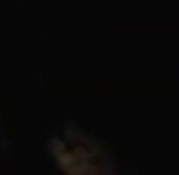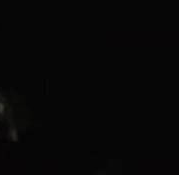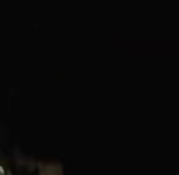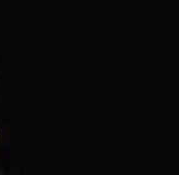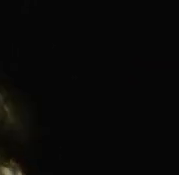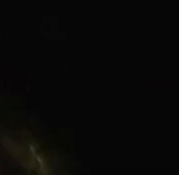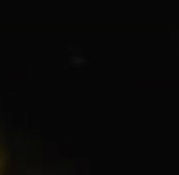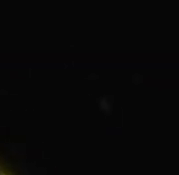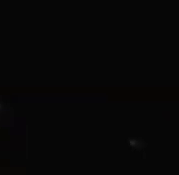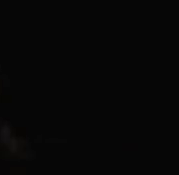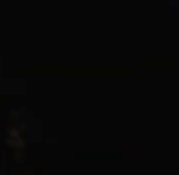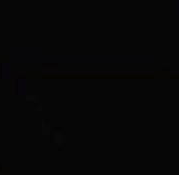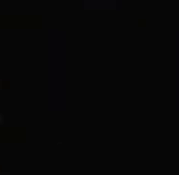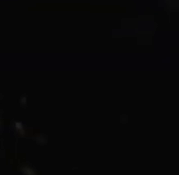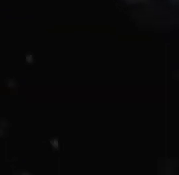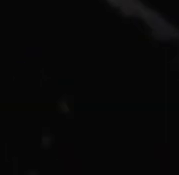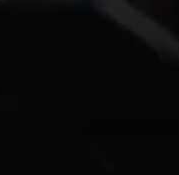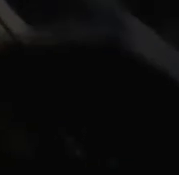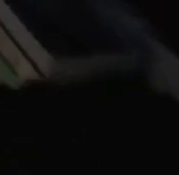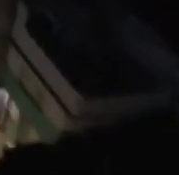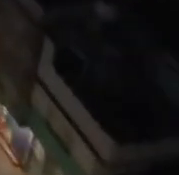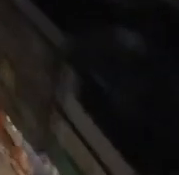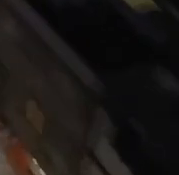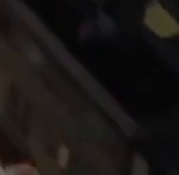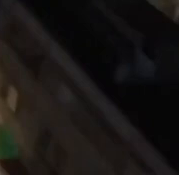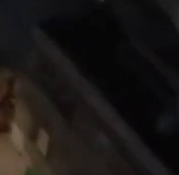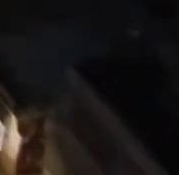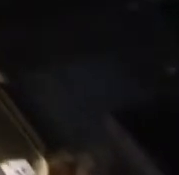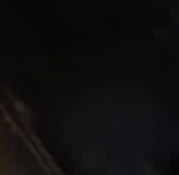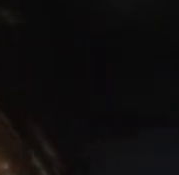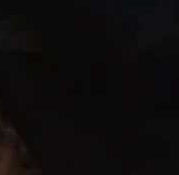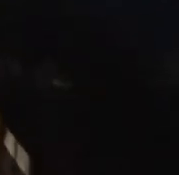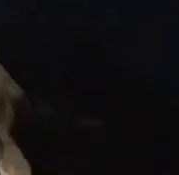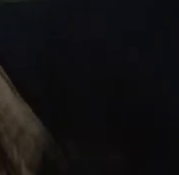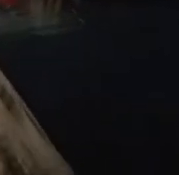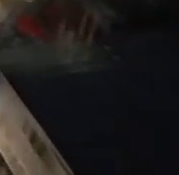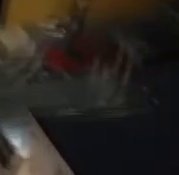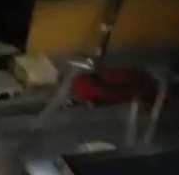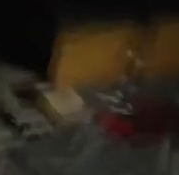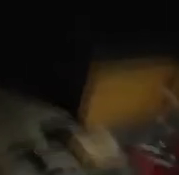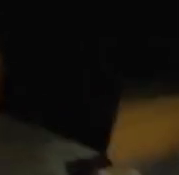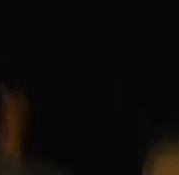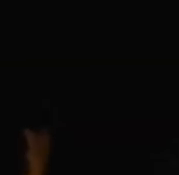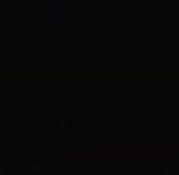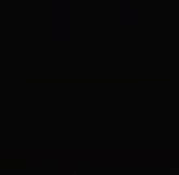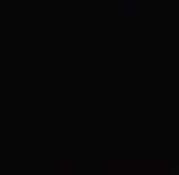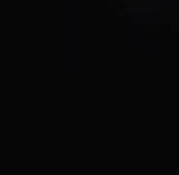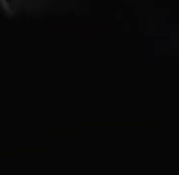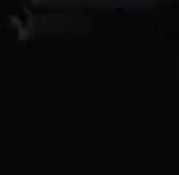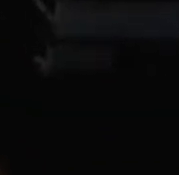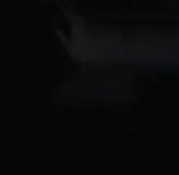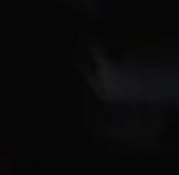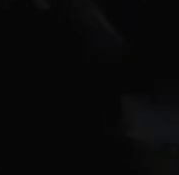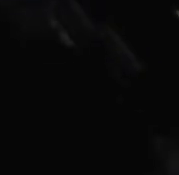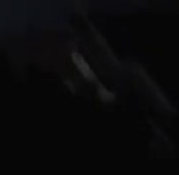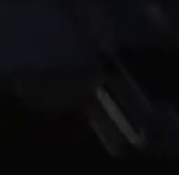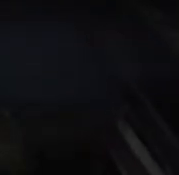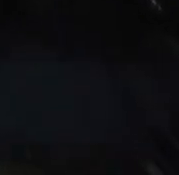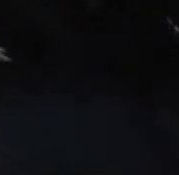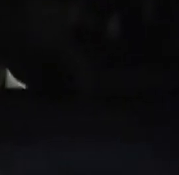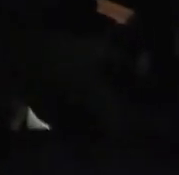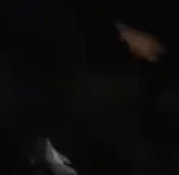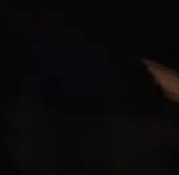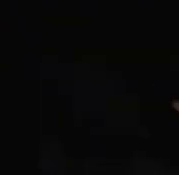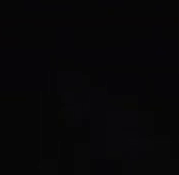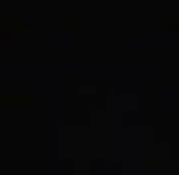haciendo? Pues, como ven, son varias intervenciones. Tiene iluminación, pero no solo iluminación para los coches, sino iluminación para las